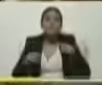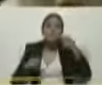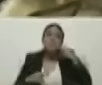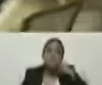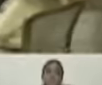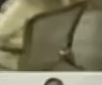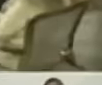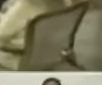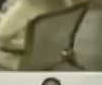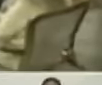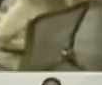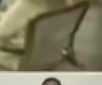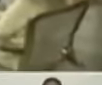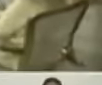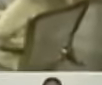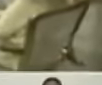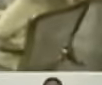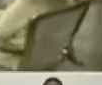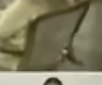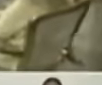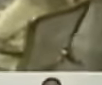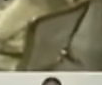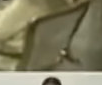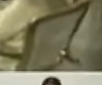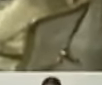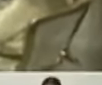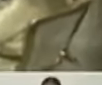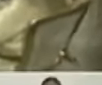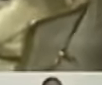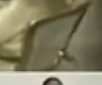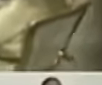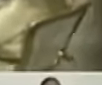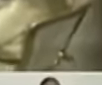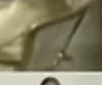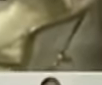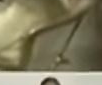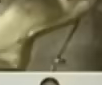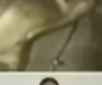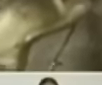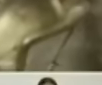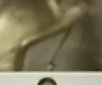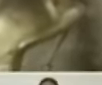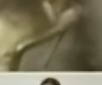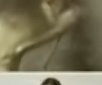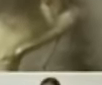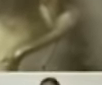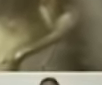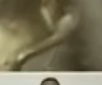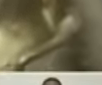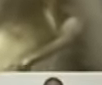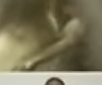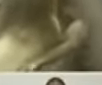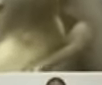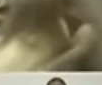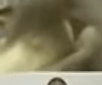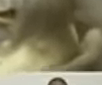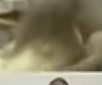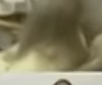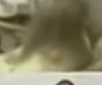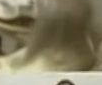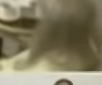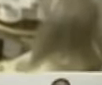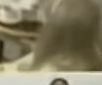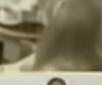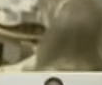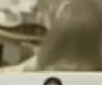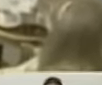Tuvo un padre físico, biológico, Nicolás Jesús Maduro García. Pero tuve un padre de la vida. Y ese